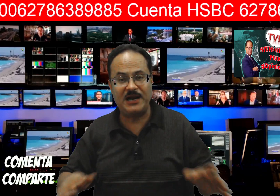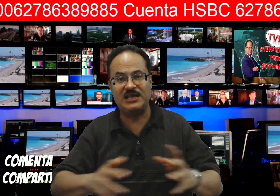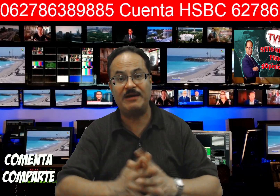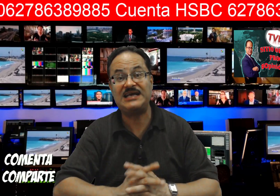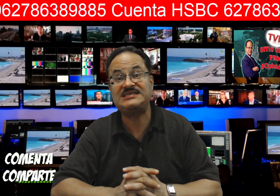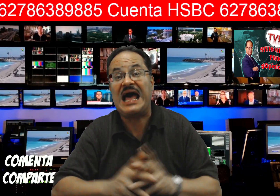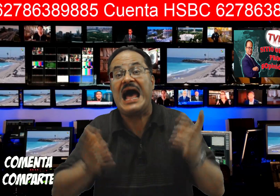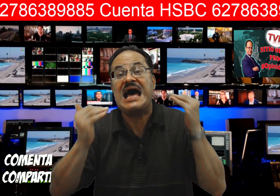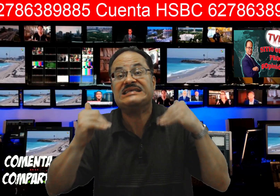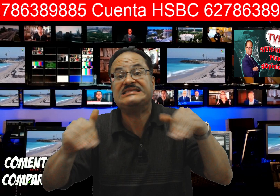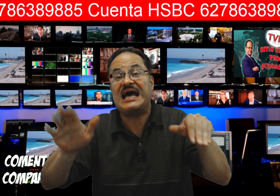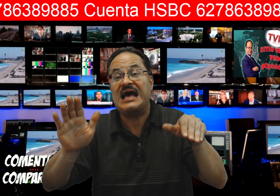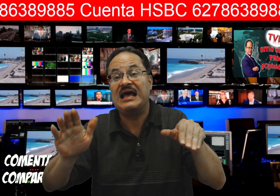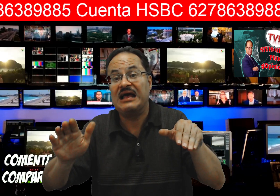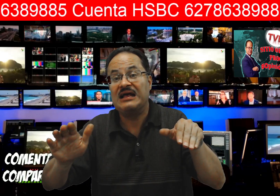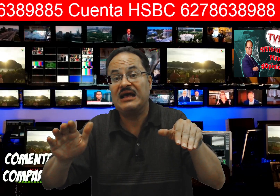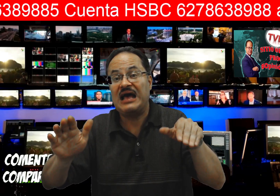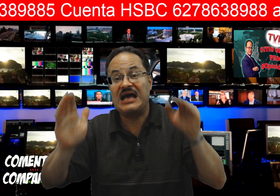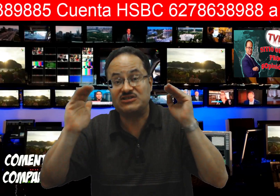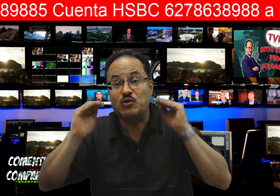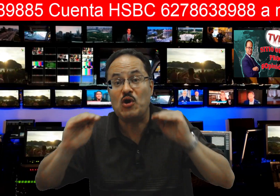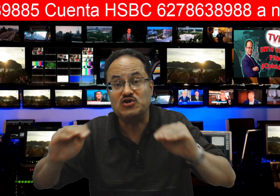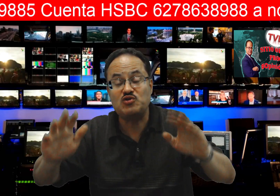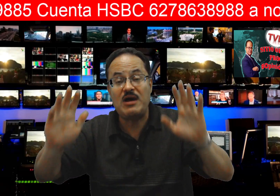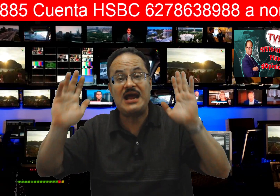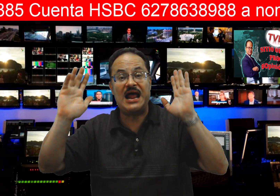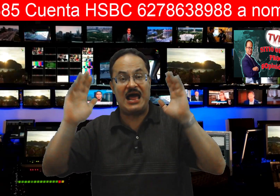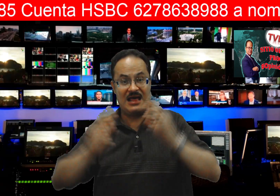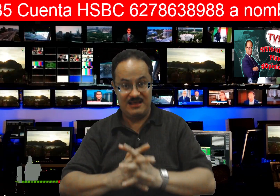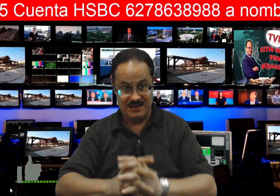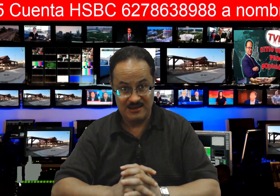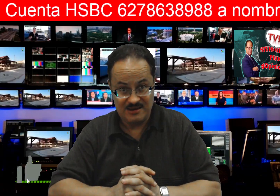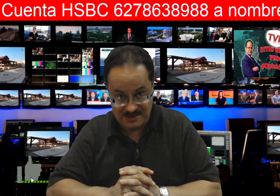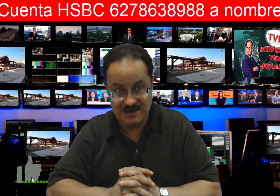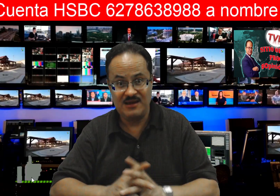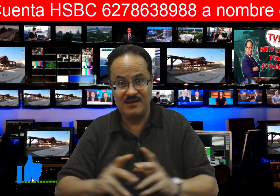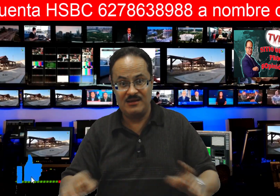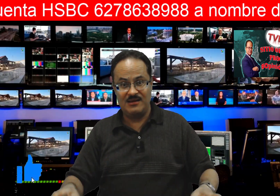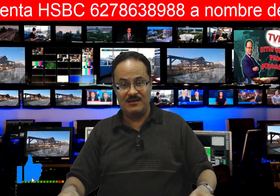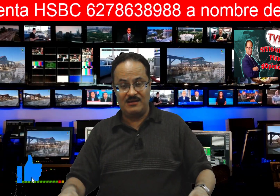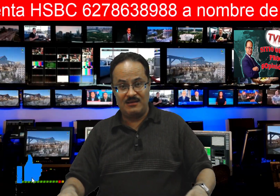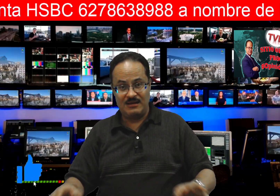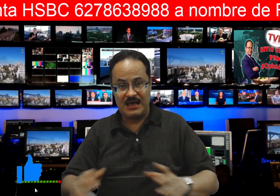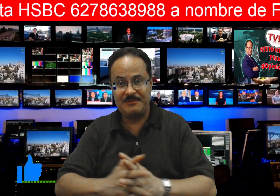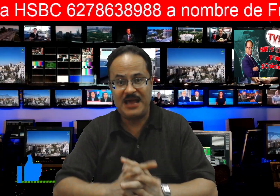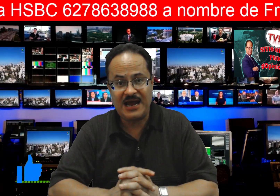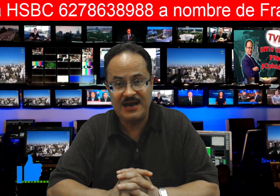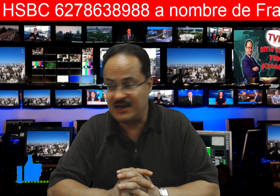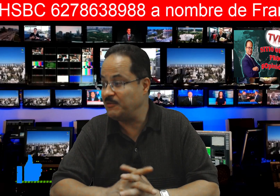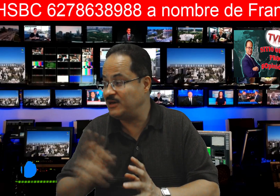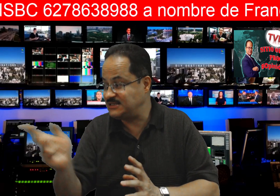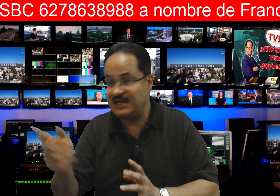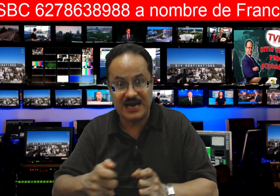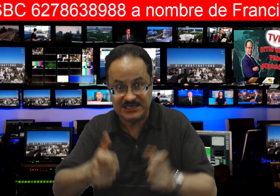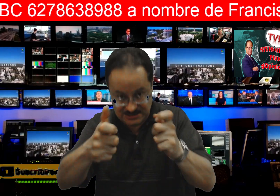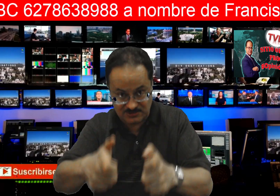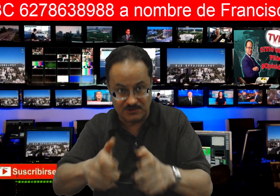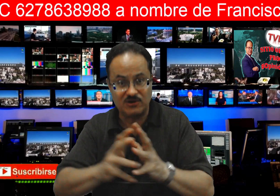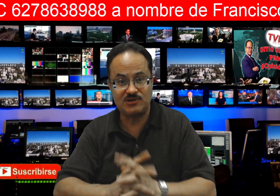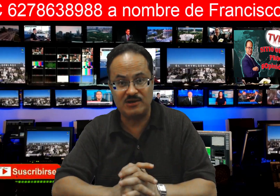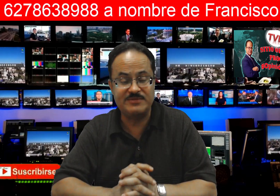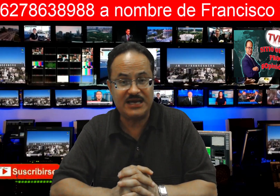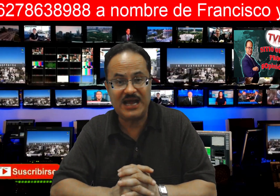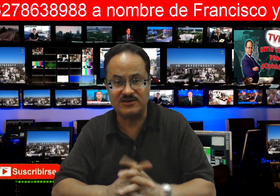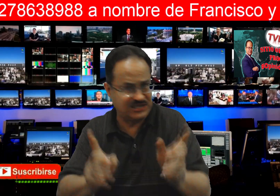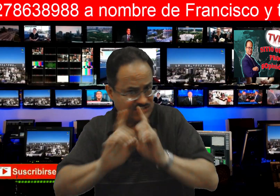señor para llevar hasta hasta a su consuegra eh a viajar en aviones del ejército con